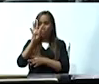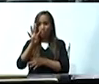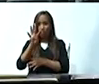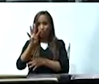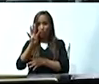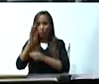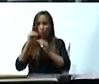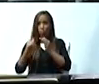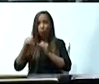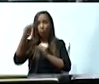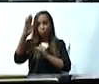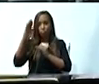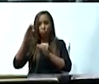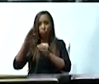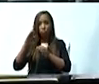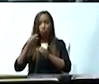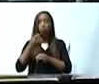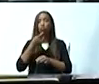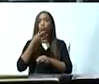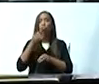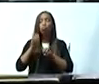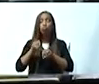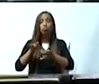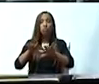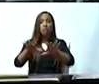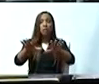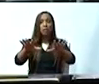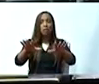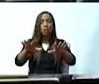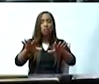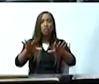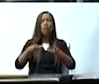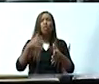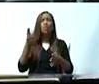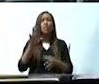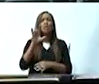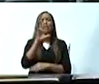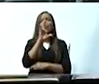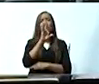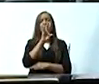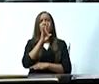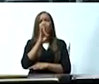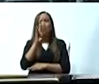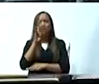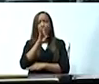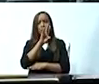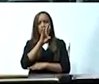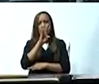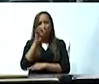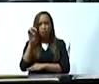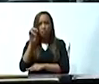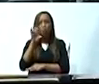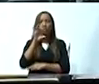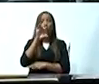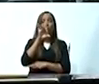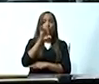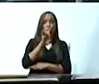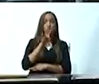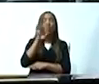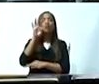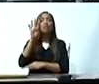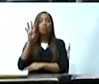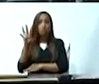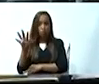En ese sentido, si aporta 784 megavatios, habrá que